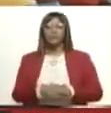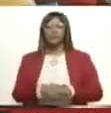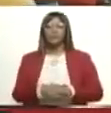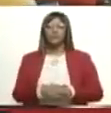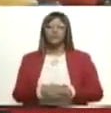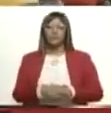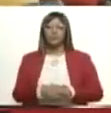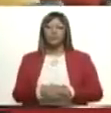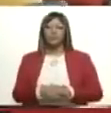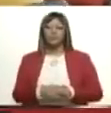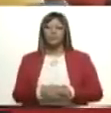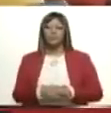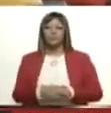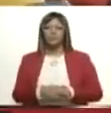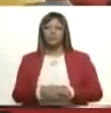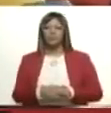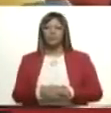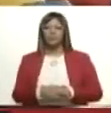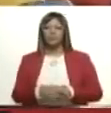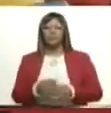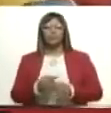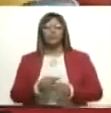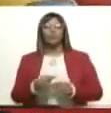cuando ya